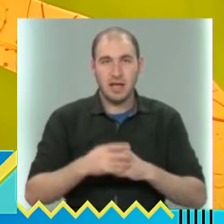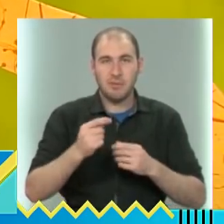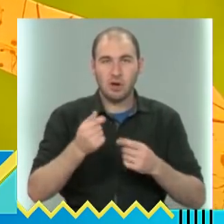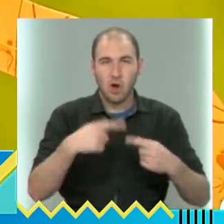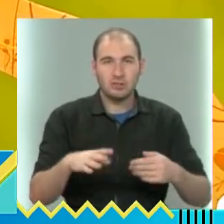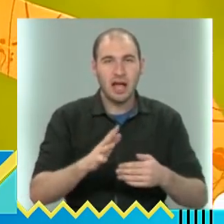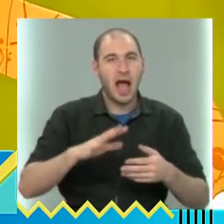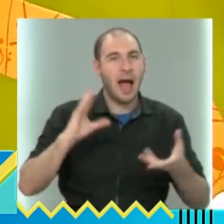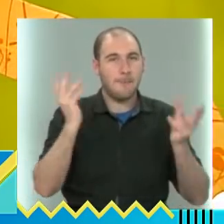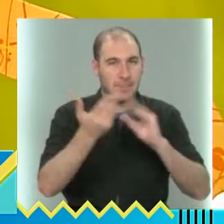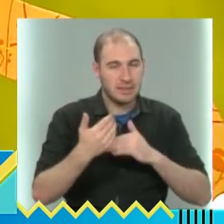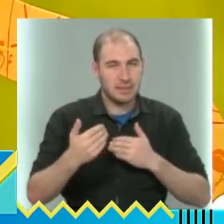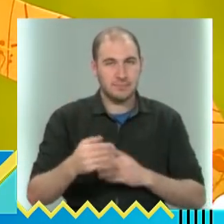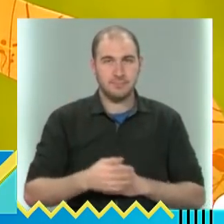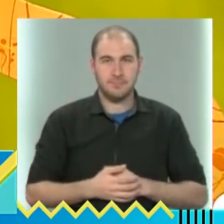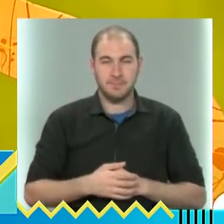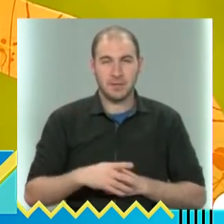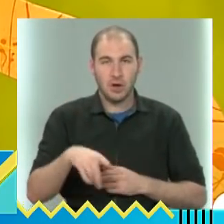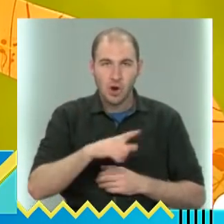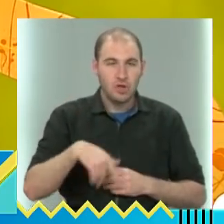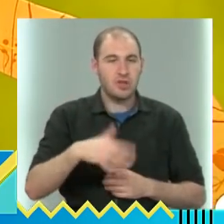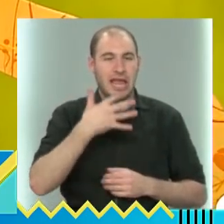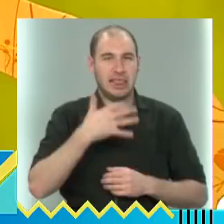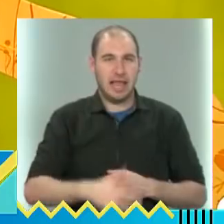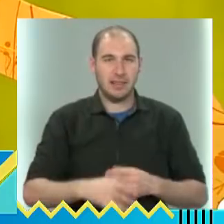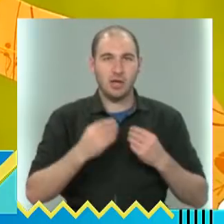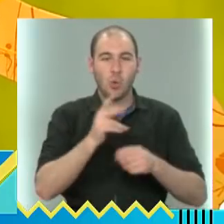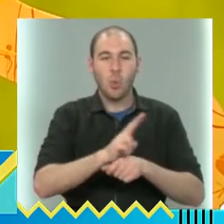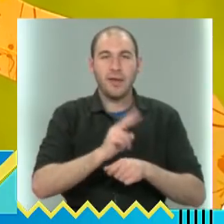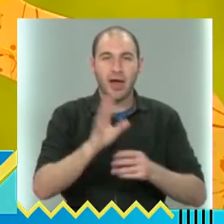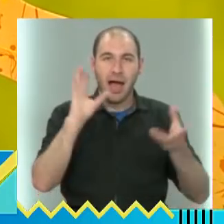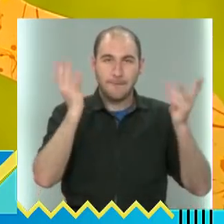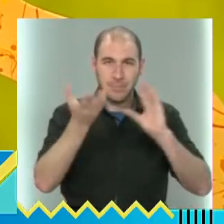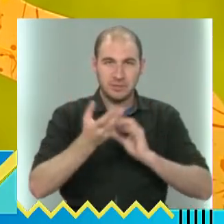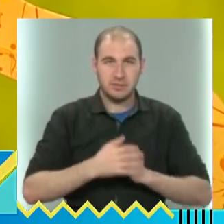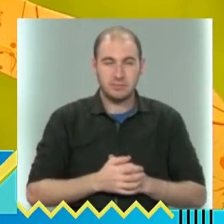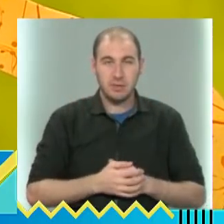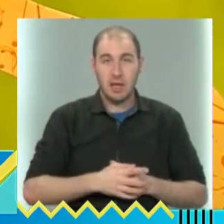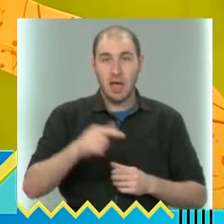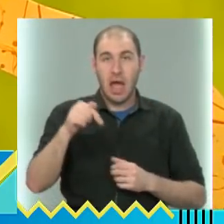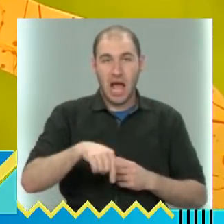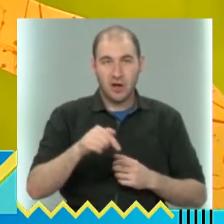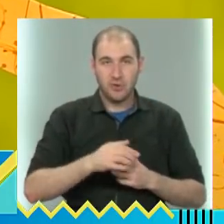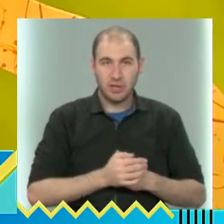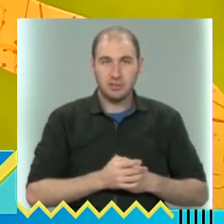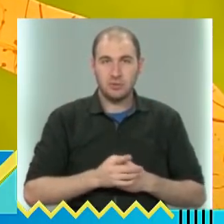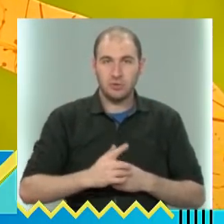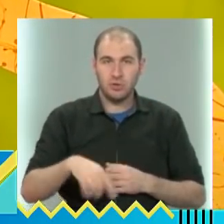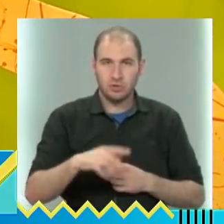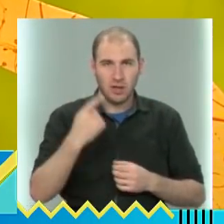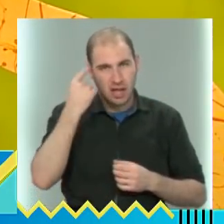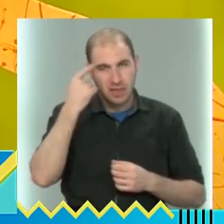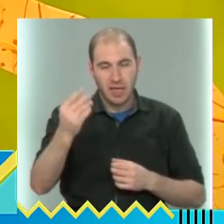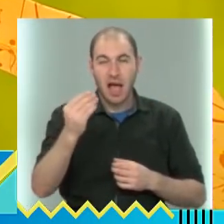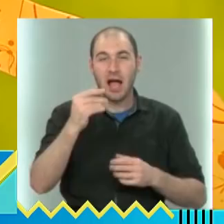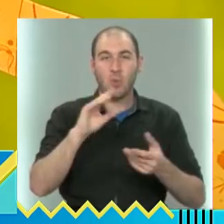la situación ambiental. Y lo que nosotros entendemos como el cuidado del ambiente ahora, y que lo tenemos como un paradigma de